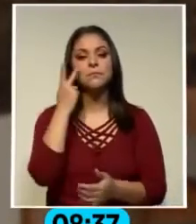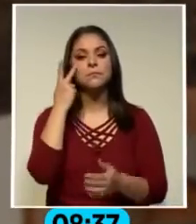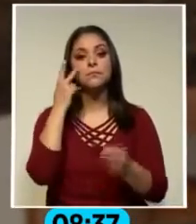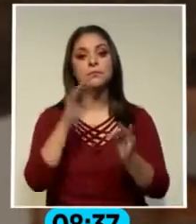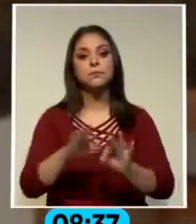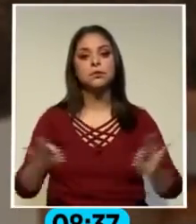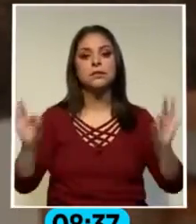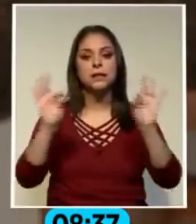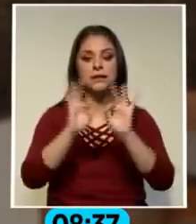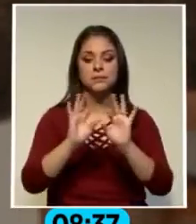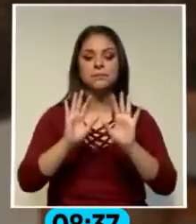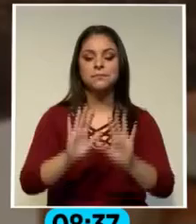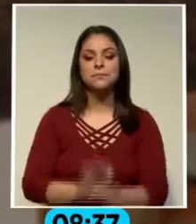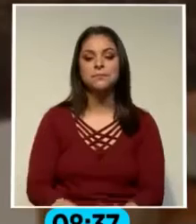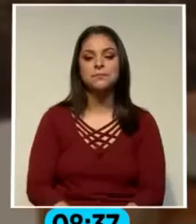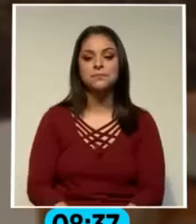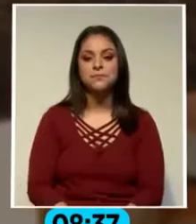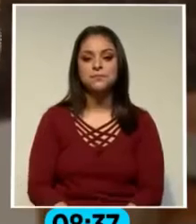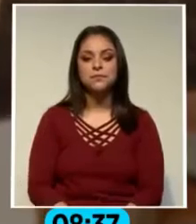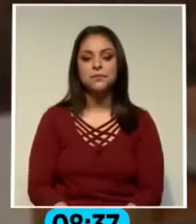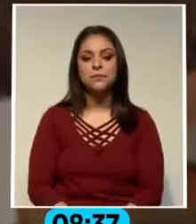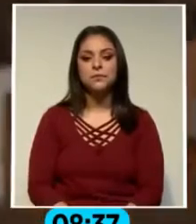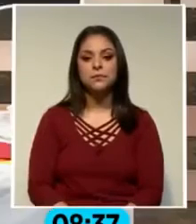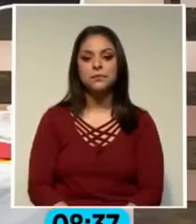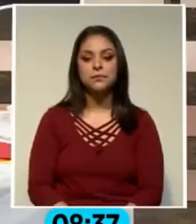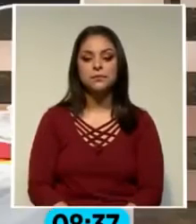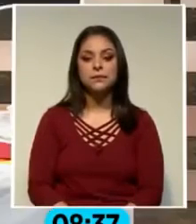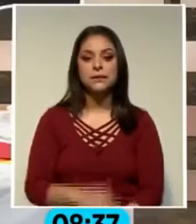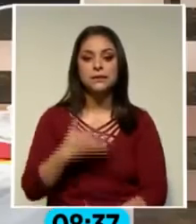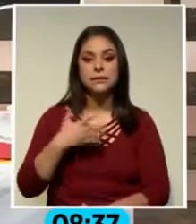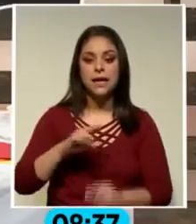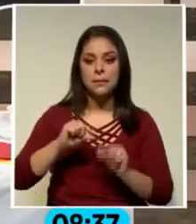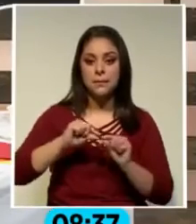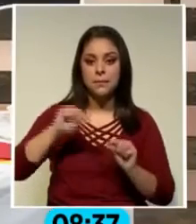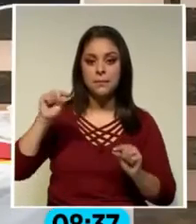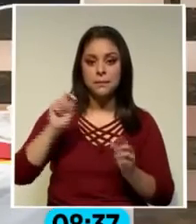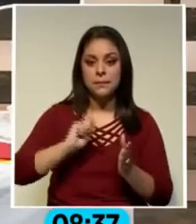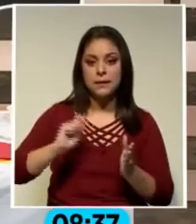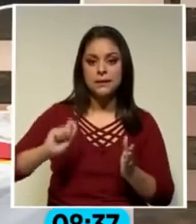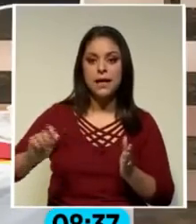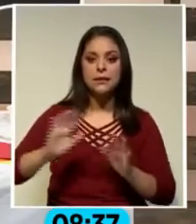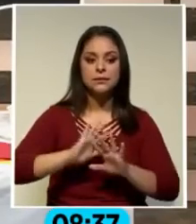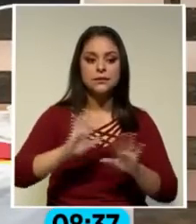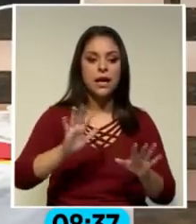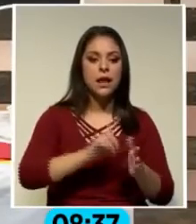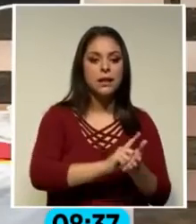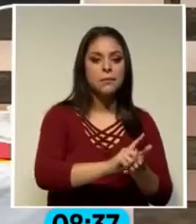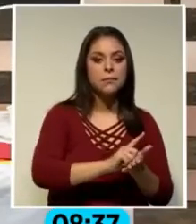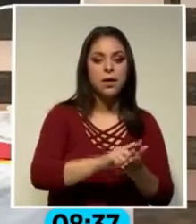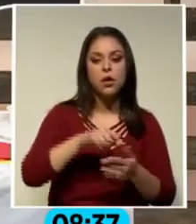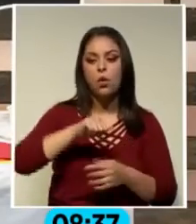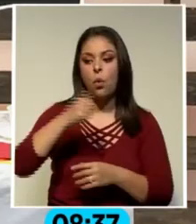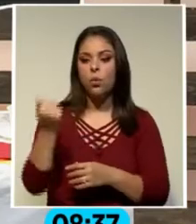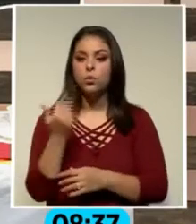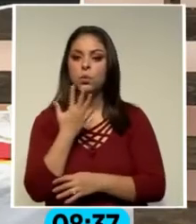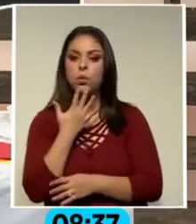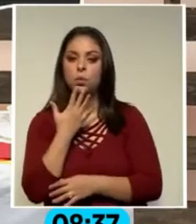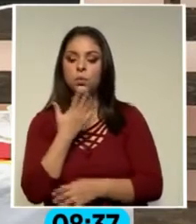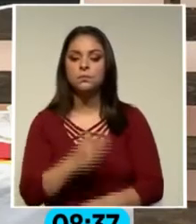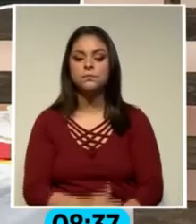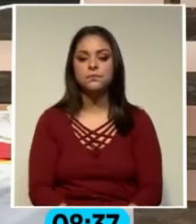voy a limpiar el pincel para que no se me revuelvan los colores. Ok. Y solo que la niña Lady se le olvidó traer